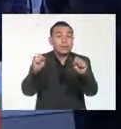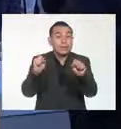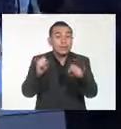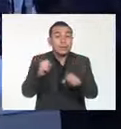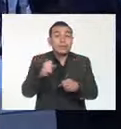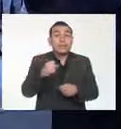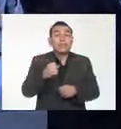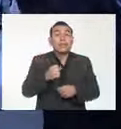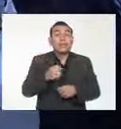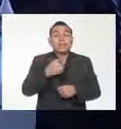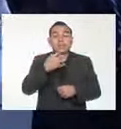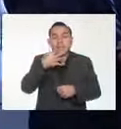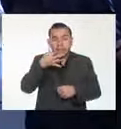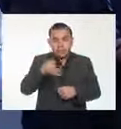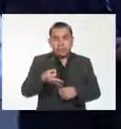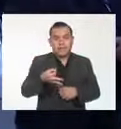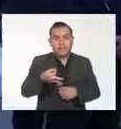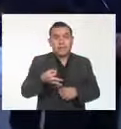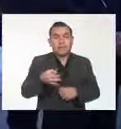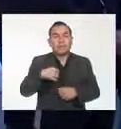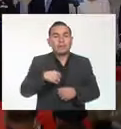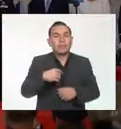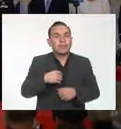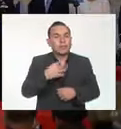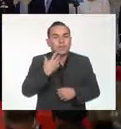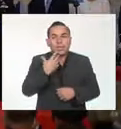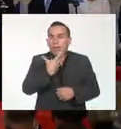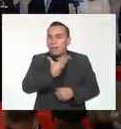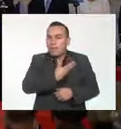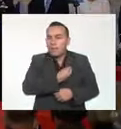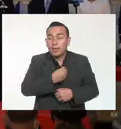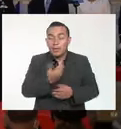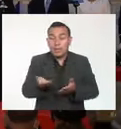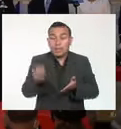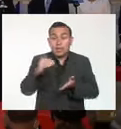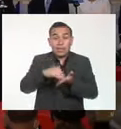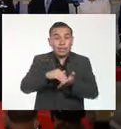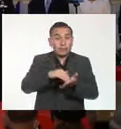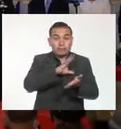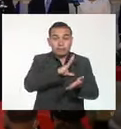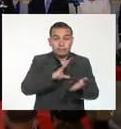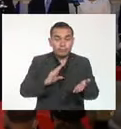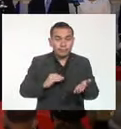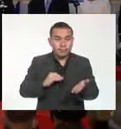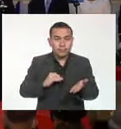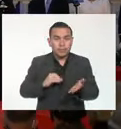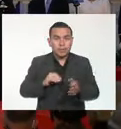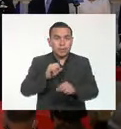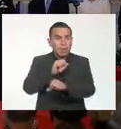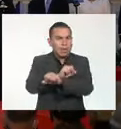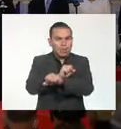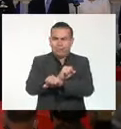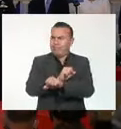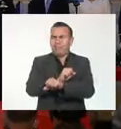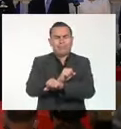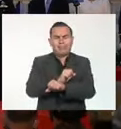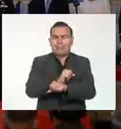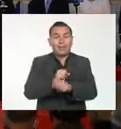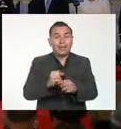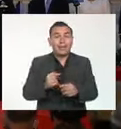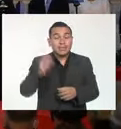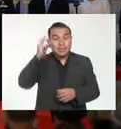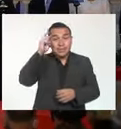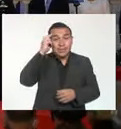guste, pues tendrá que aguantarlo. Porque El Salvador no va a regresar a ser independiente, no va a regresar a ser colonia, no va a